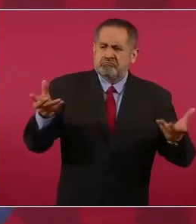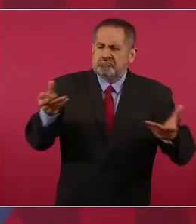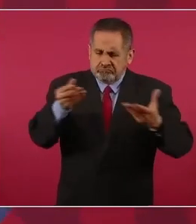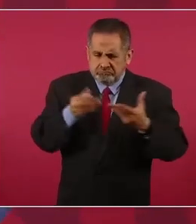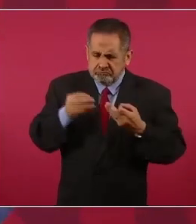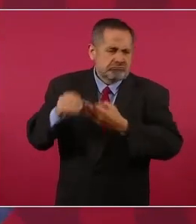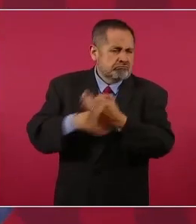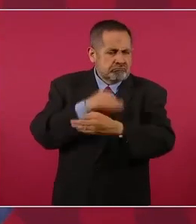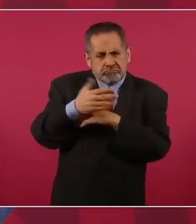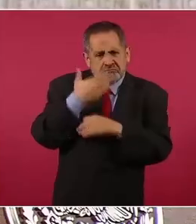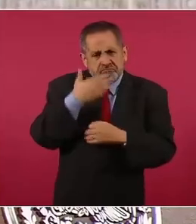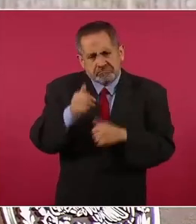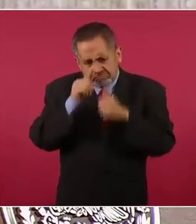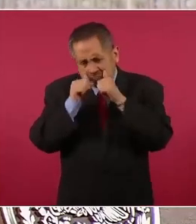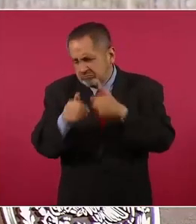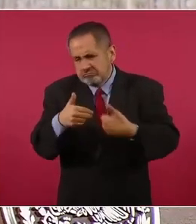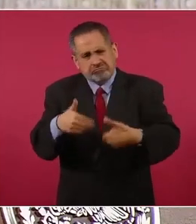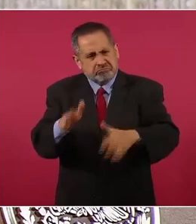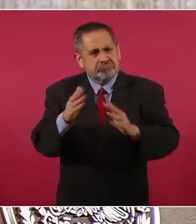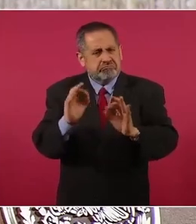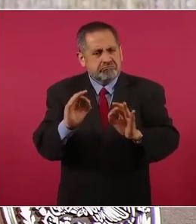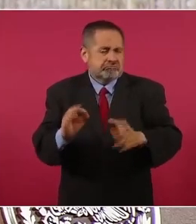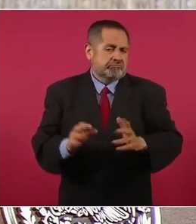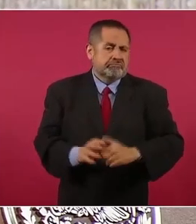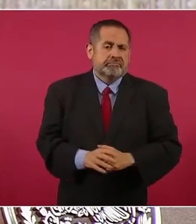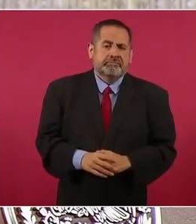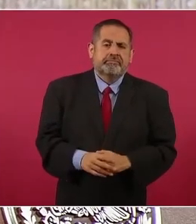de todos.